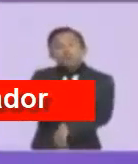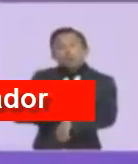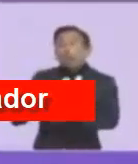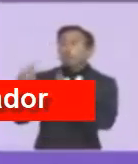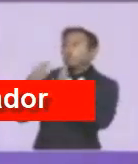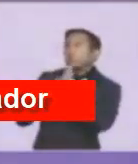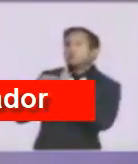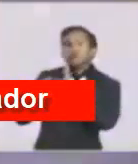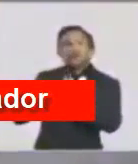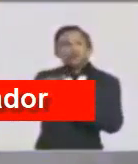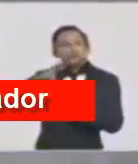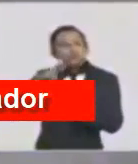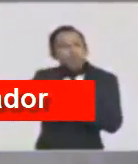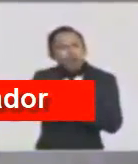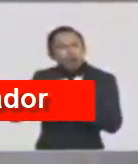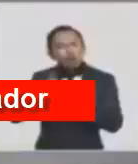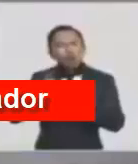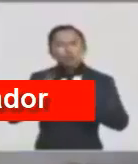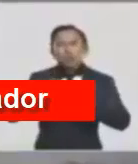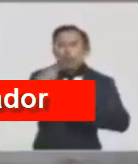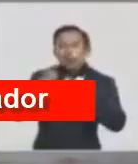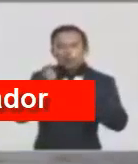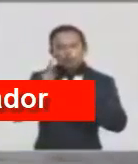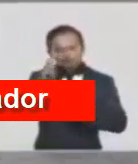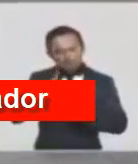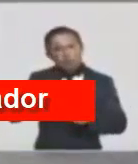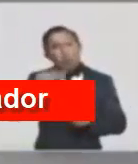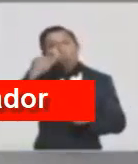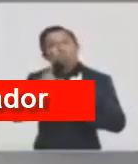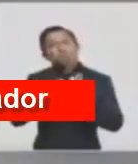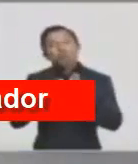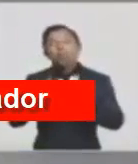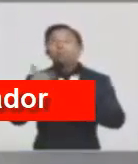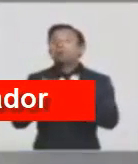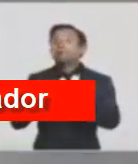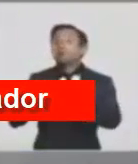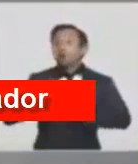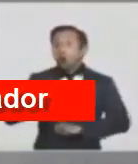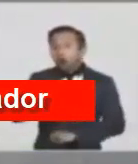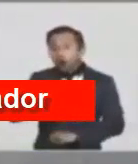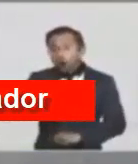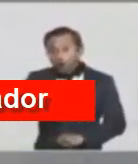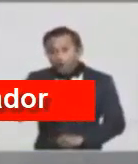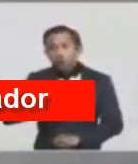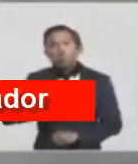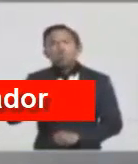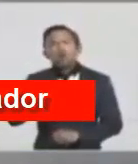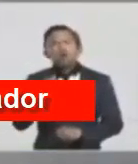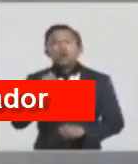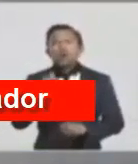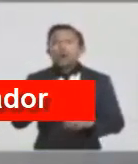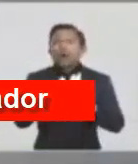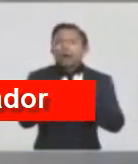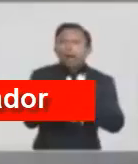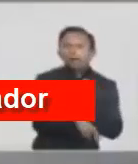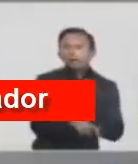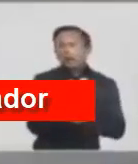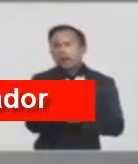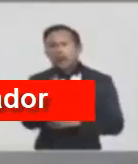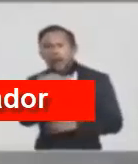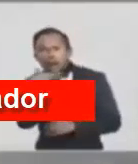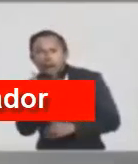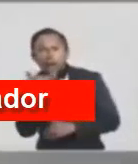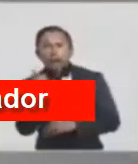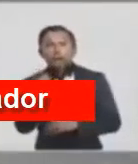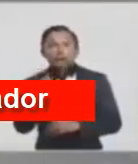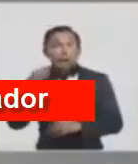hizo. Yo hace rato estuve en un programa o en un evento con el representante de ellos. Me llamaba la